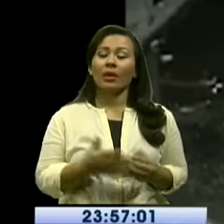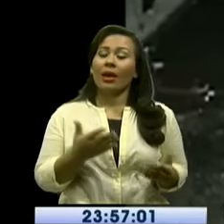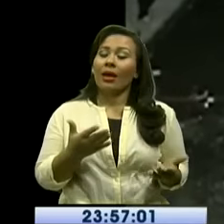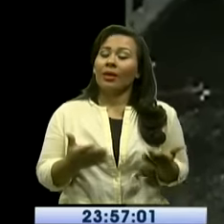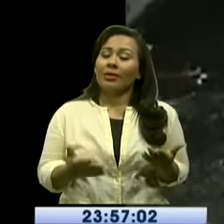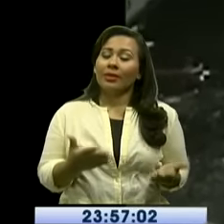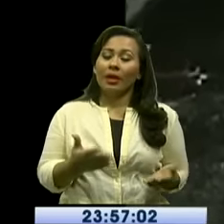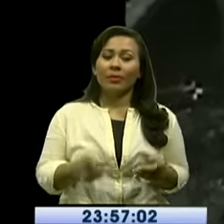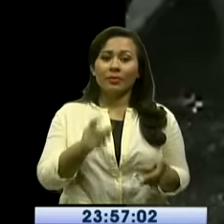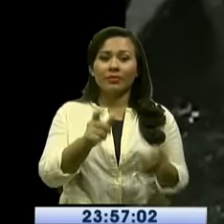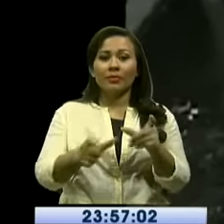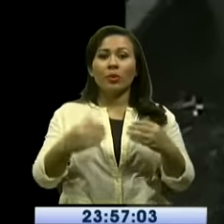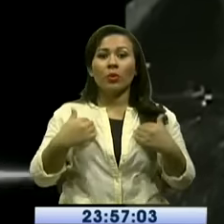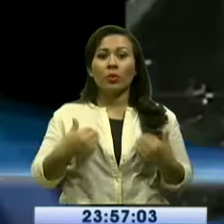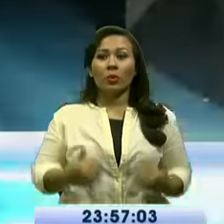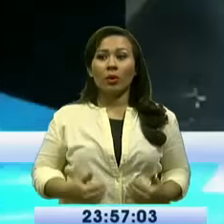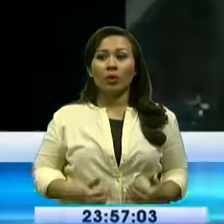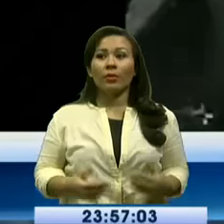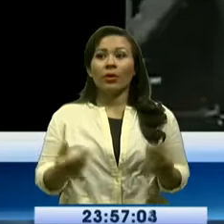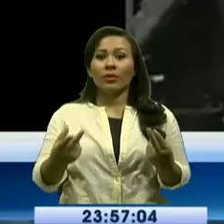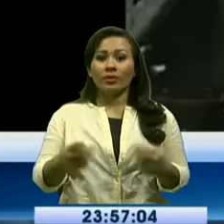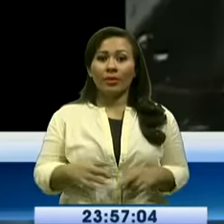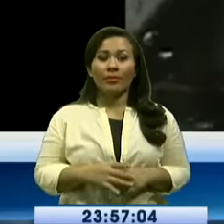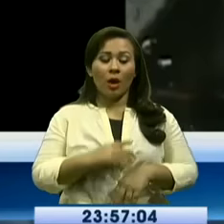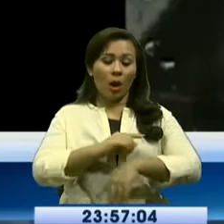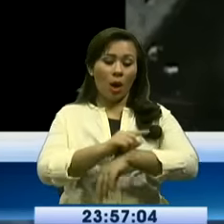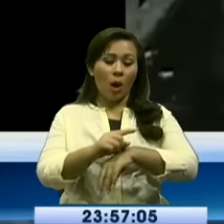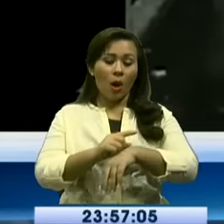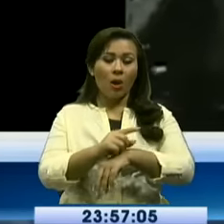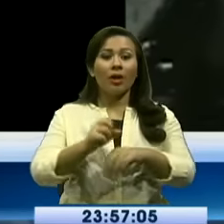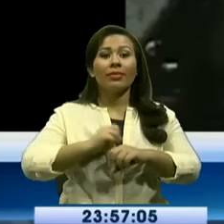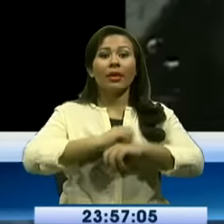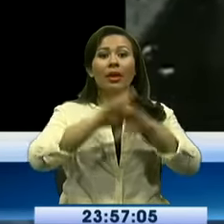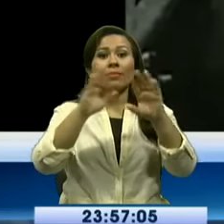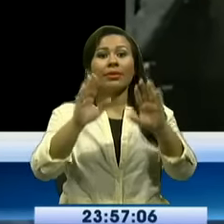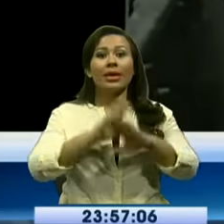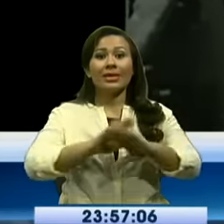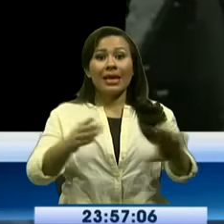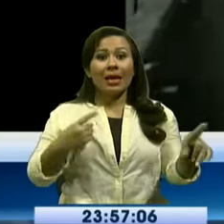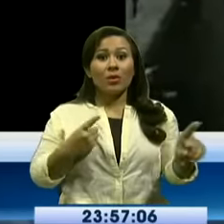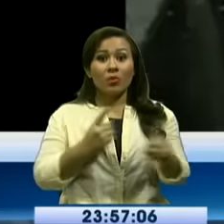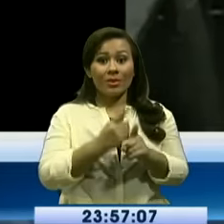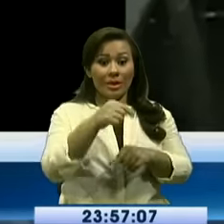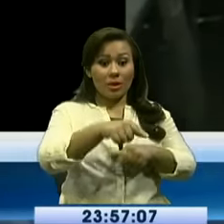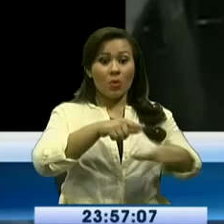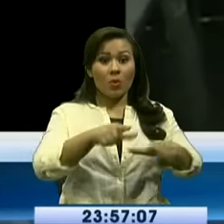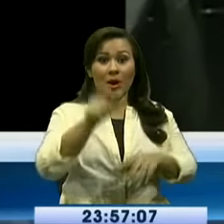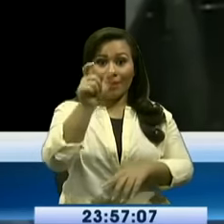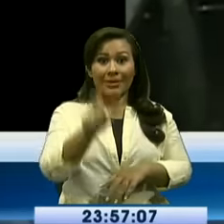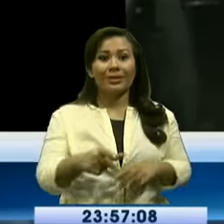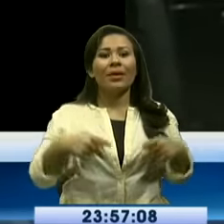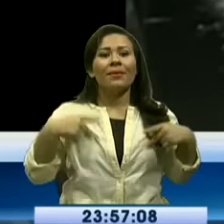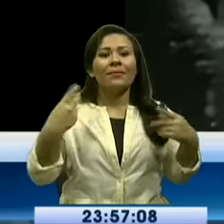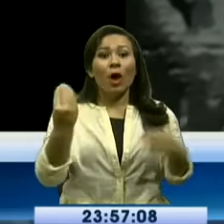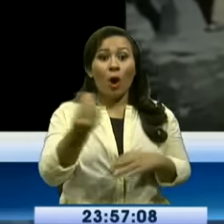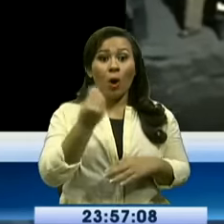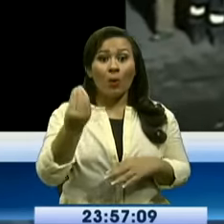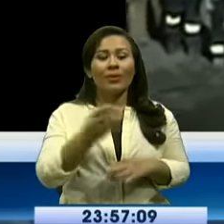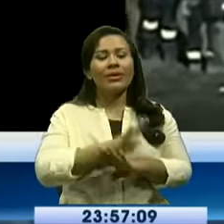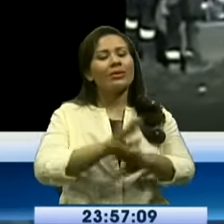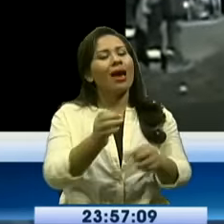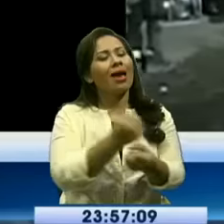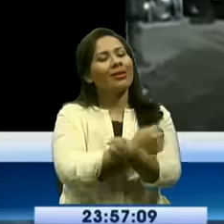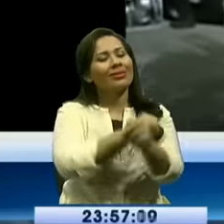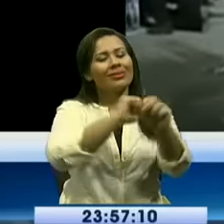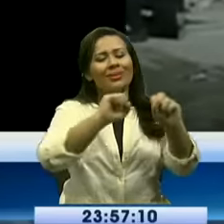posibles cuerpos, más considerando que en horas de la mañana fue rescatado desde una de las esquinas una persona con vida, un joven fue